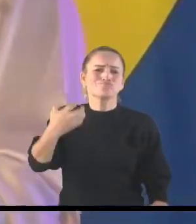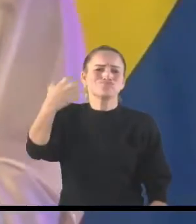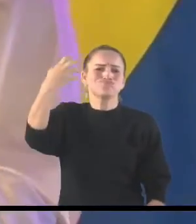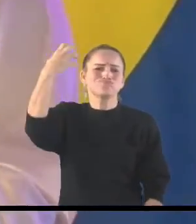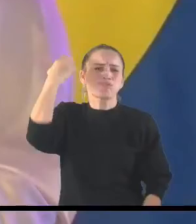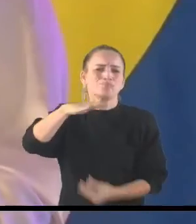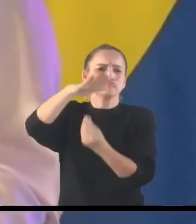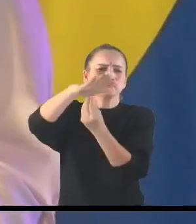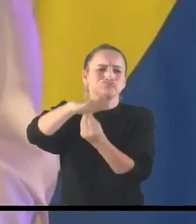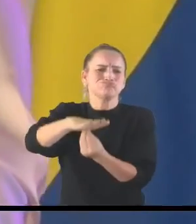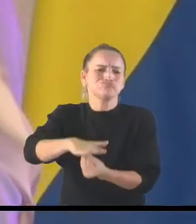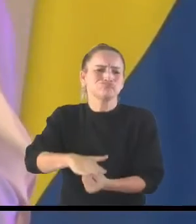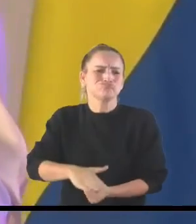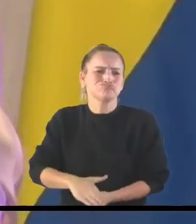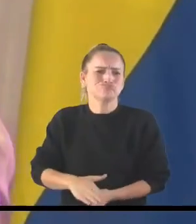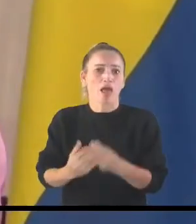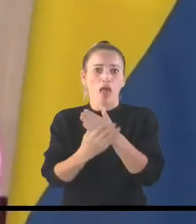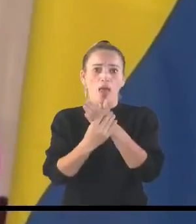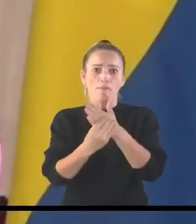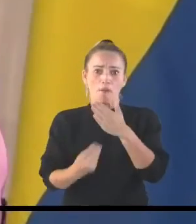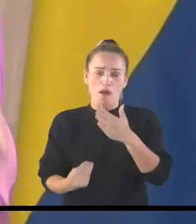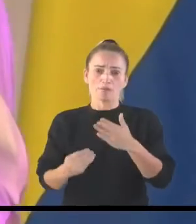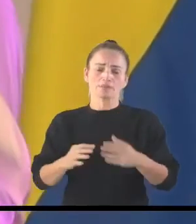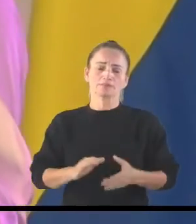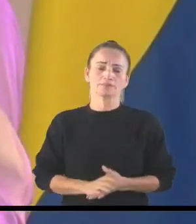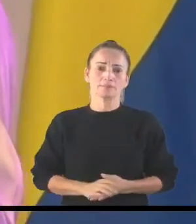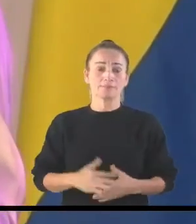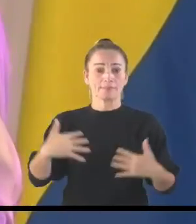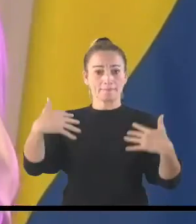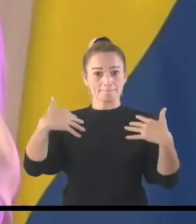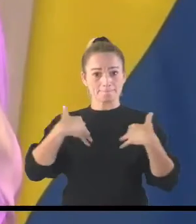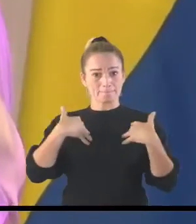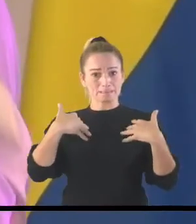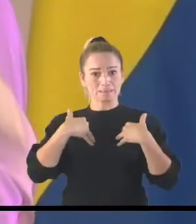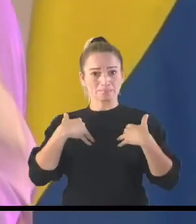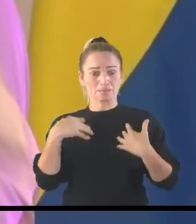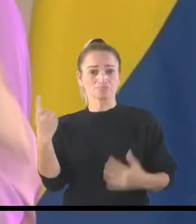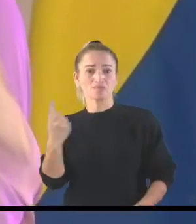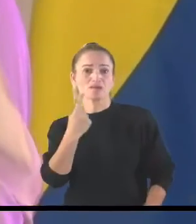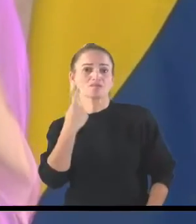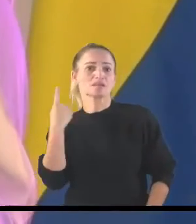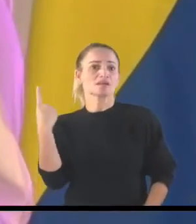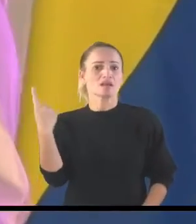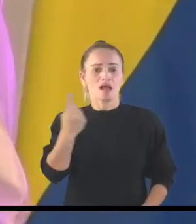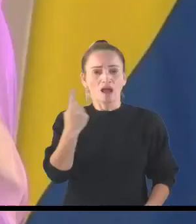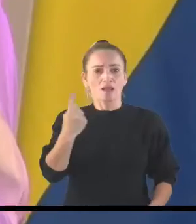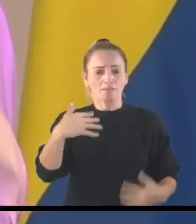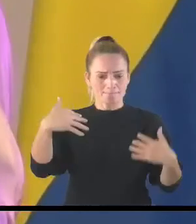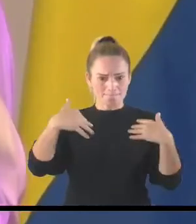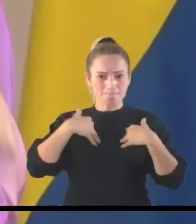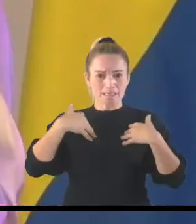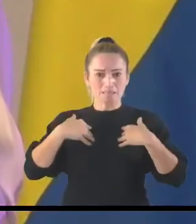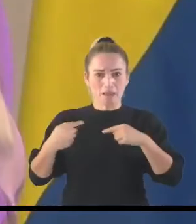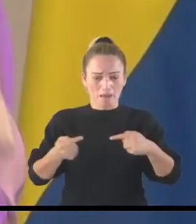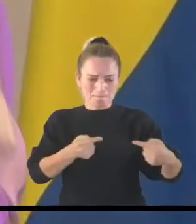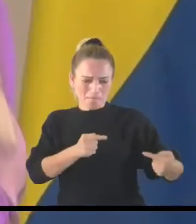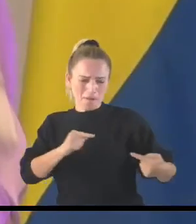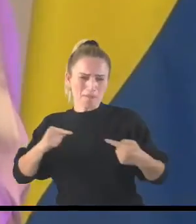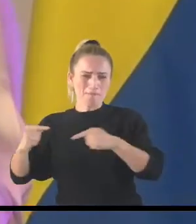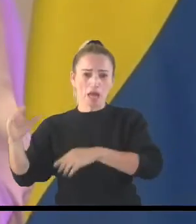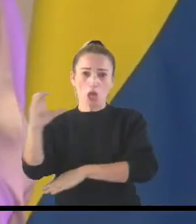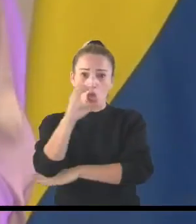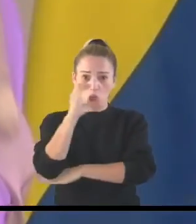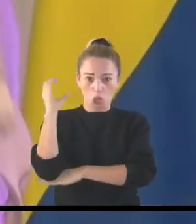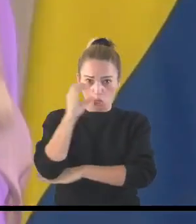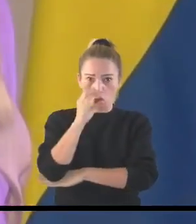históricamente excluidos y marginados. Las víctimas no solo son víctimas del conflicto armado,